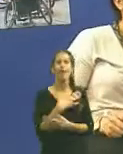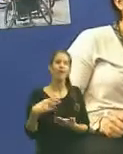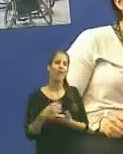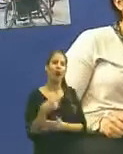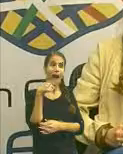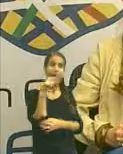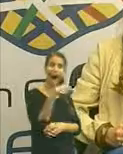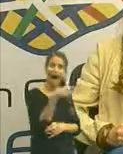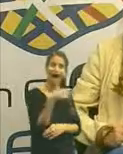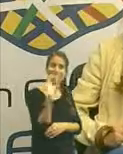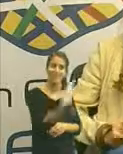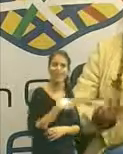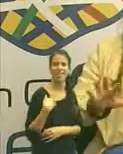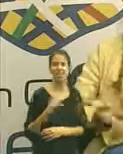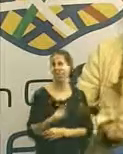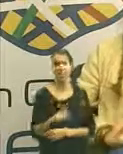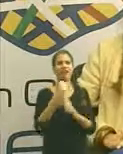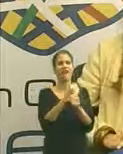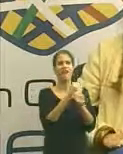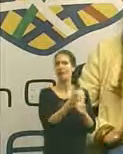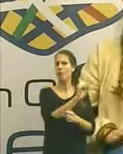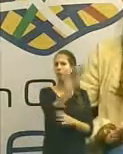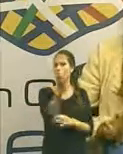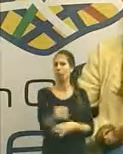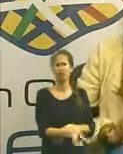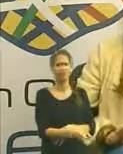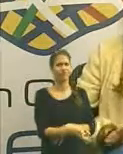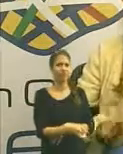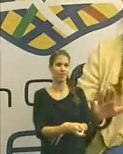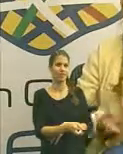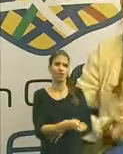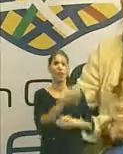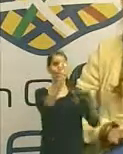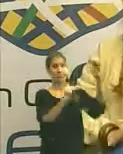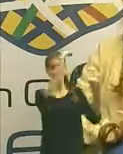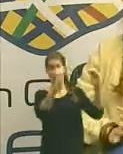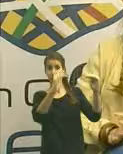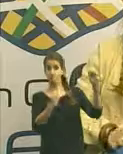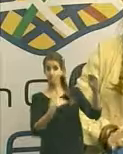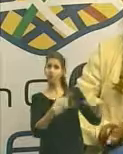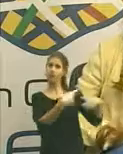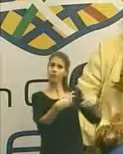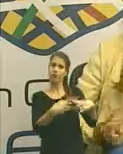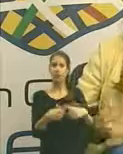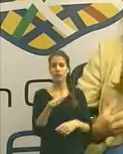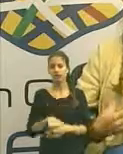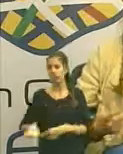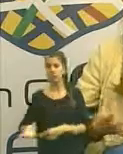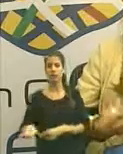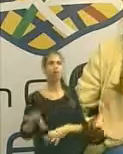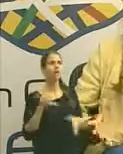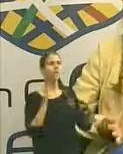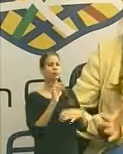él? No, hay de todo, y además diferentes estaturas y cada niño se siente un poco